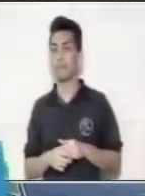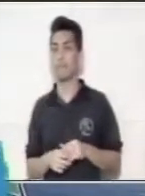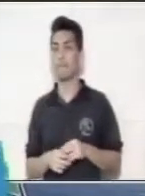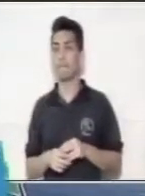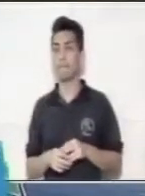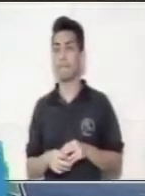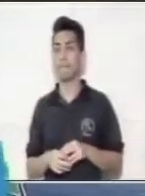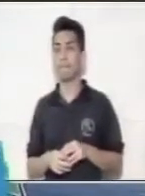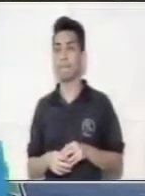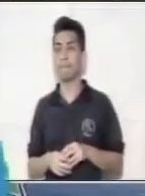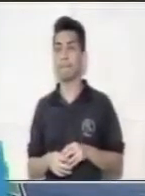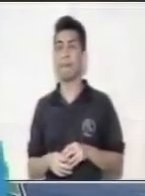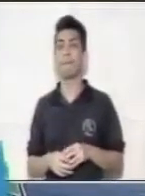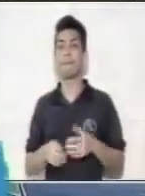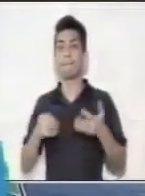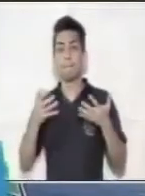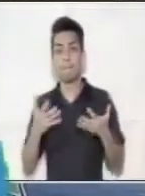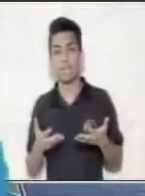El peso es una fuerza.